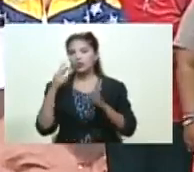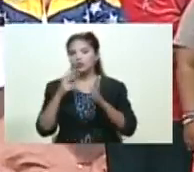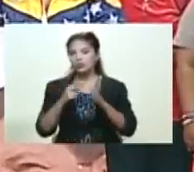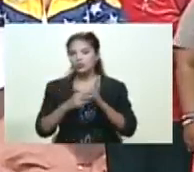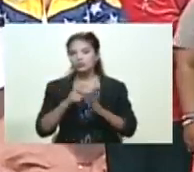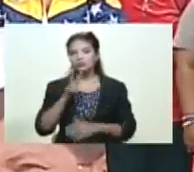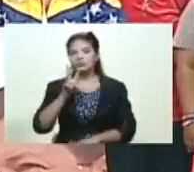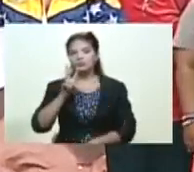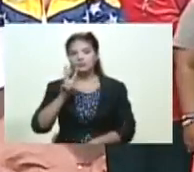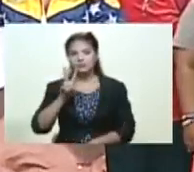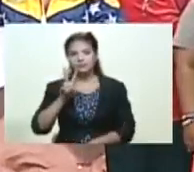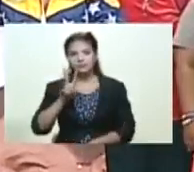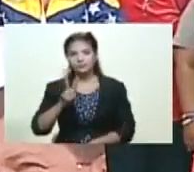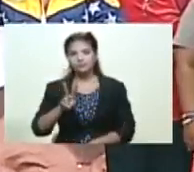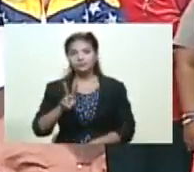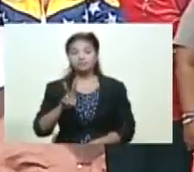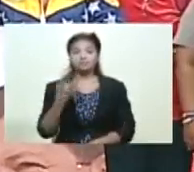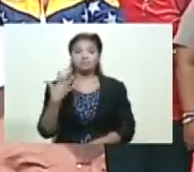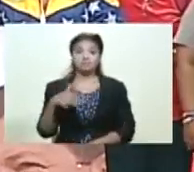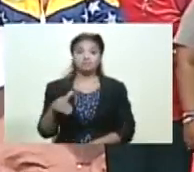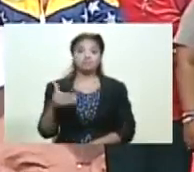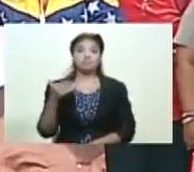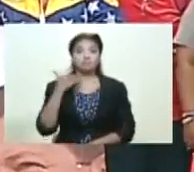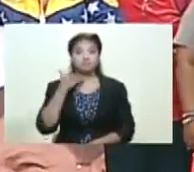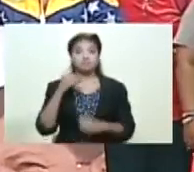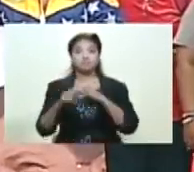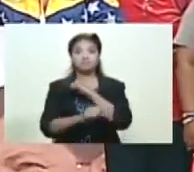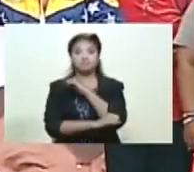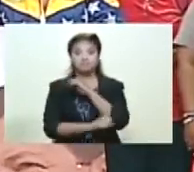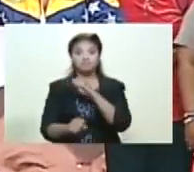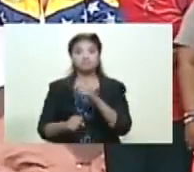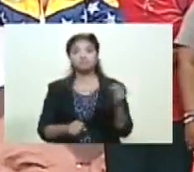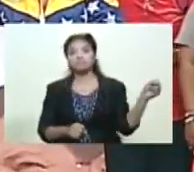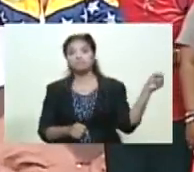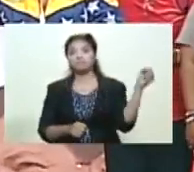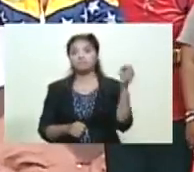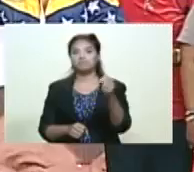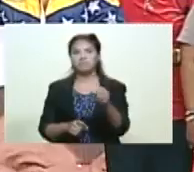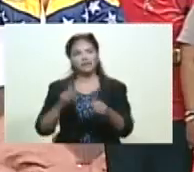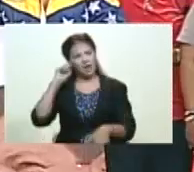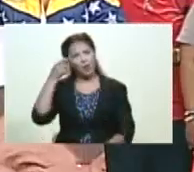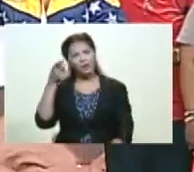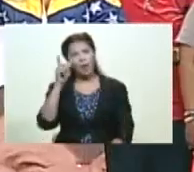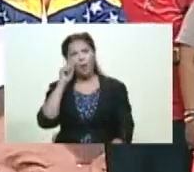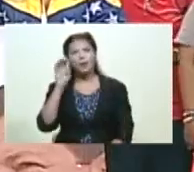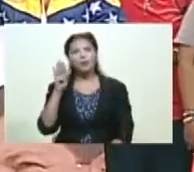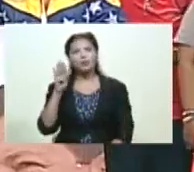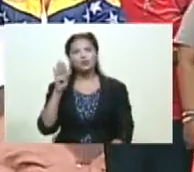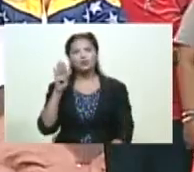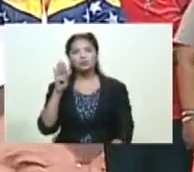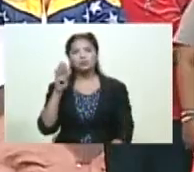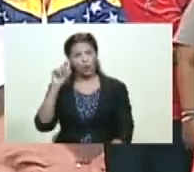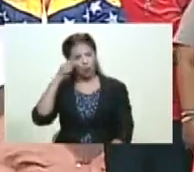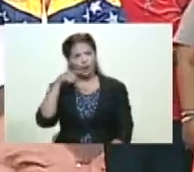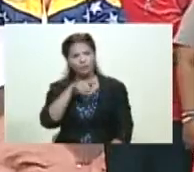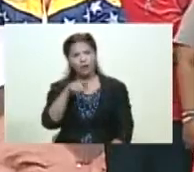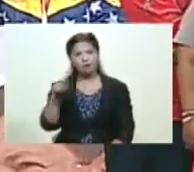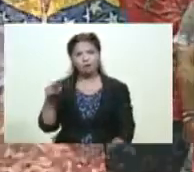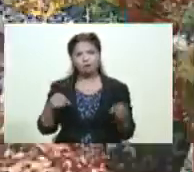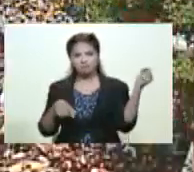2002 hubo un gran fraude que le dio el poder político a George Bush, ¿se acuerdan?